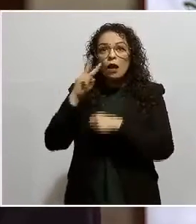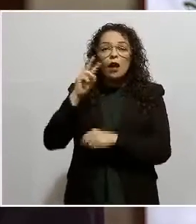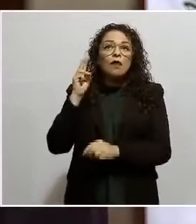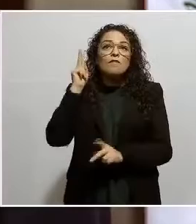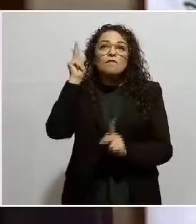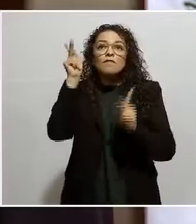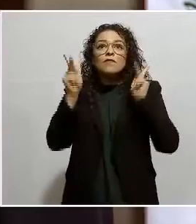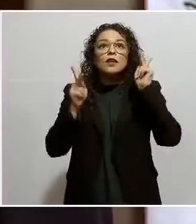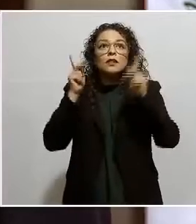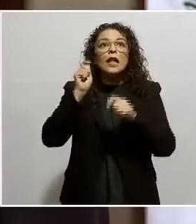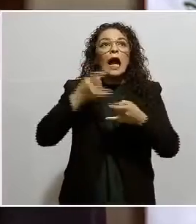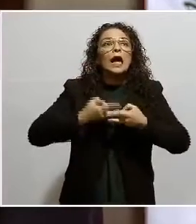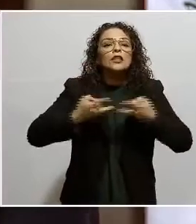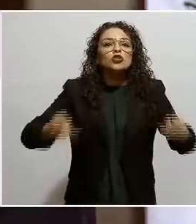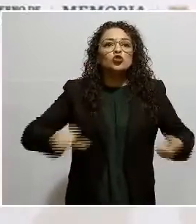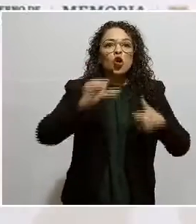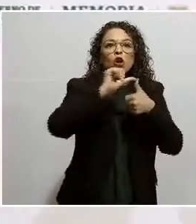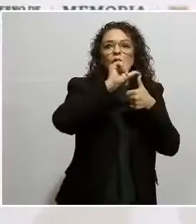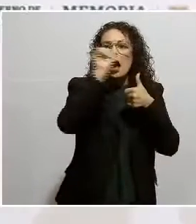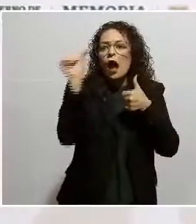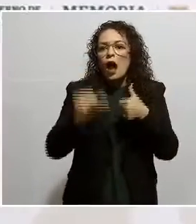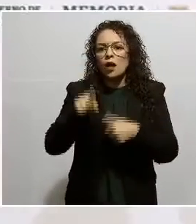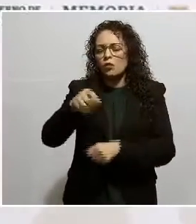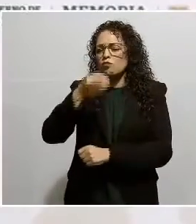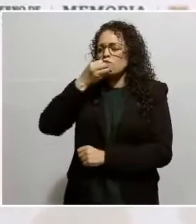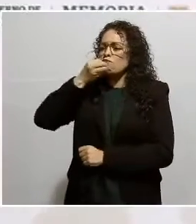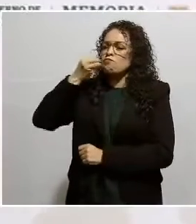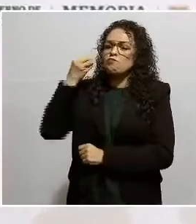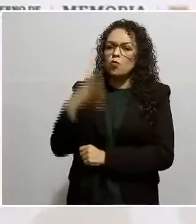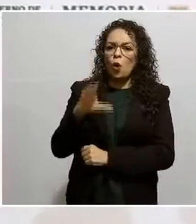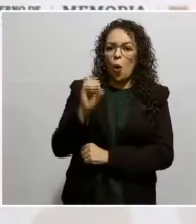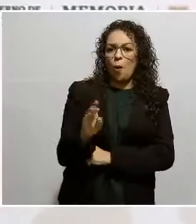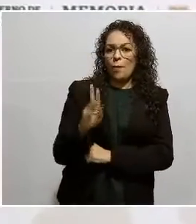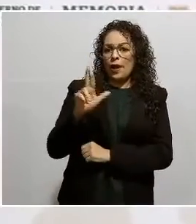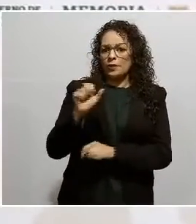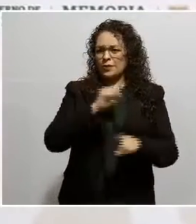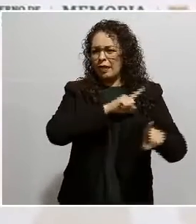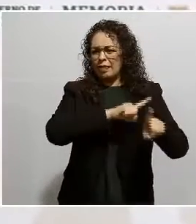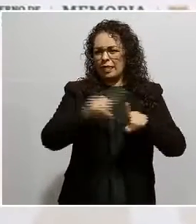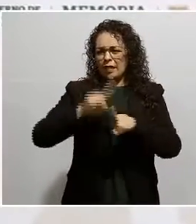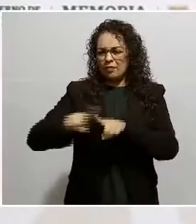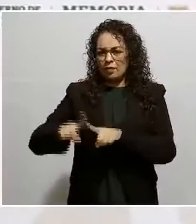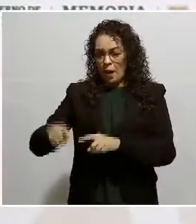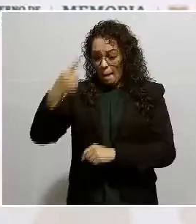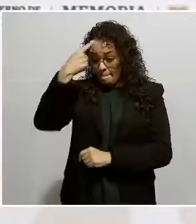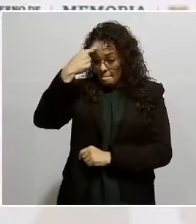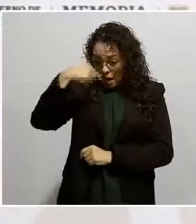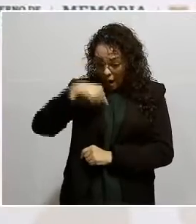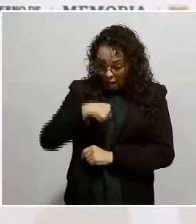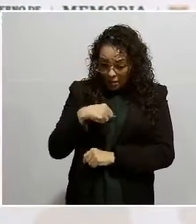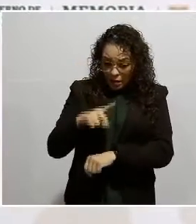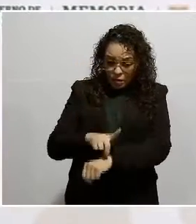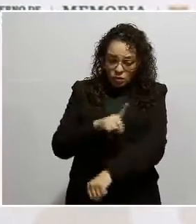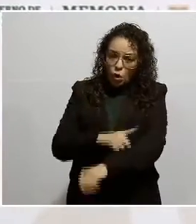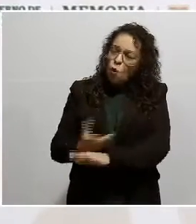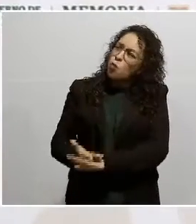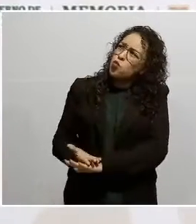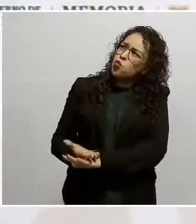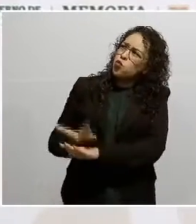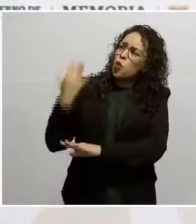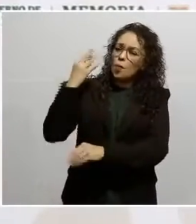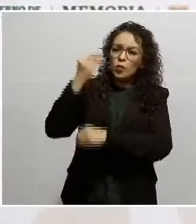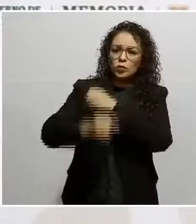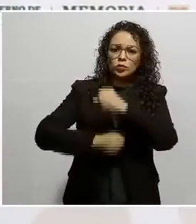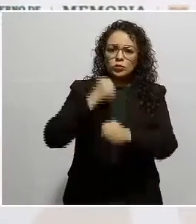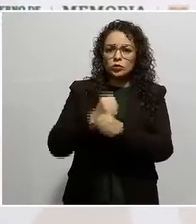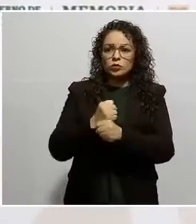arte esta obra excepcional. Para mí, desde hace años, es una expresión